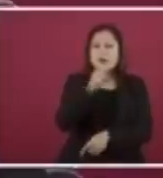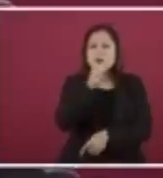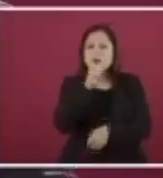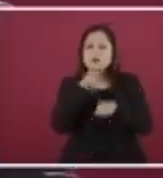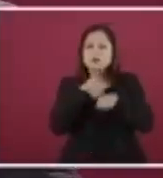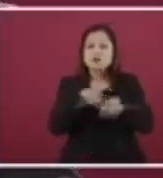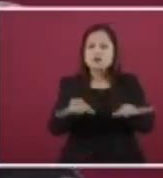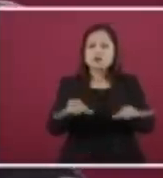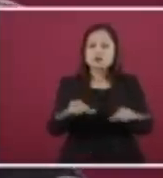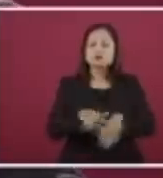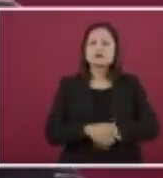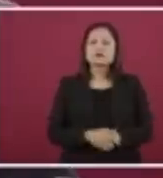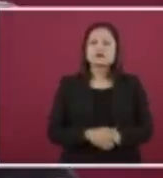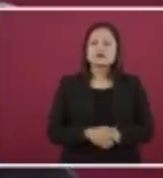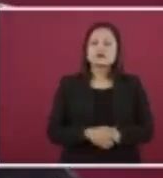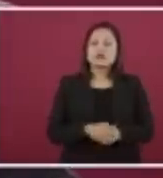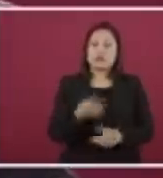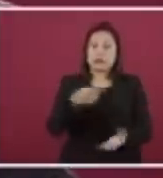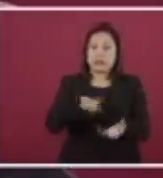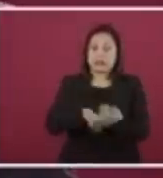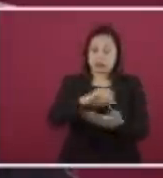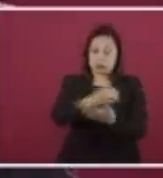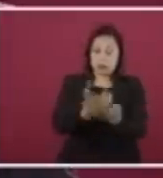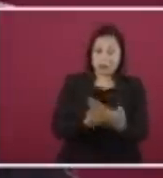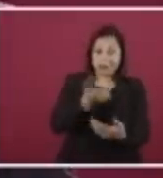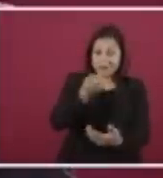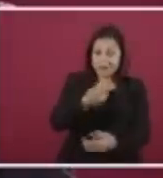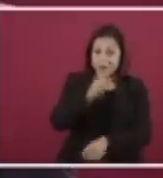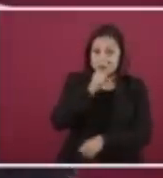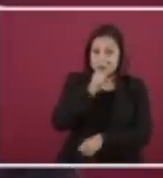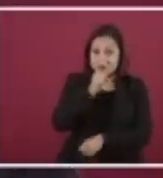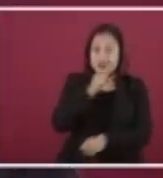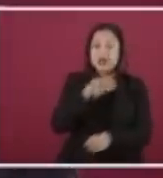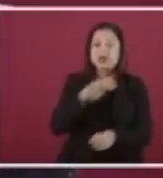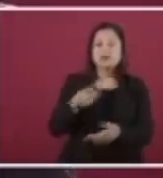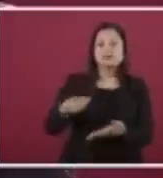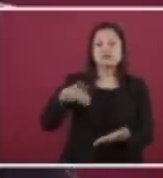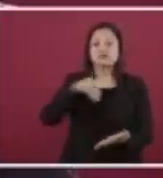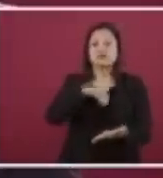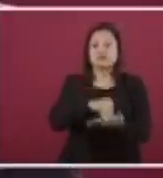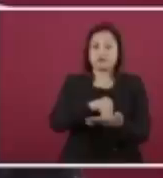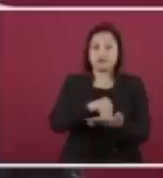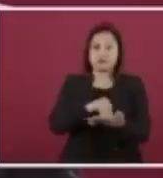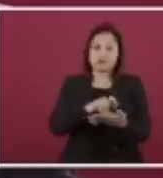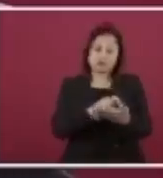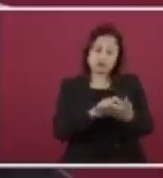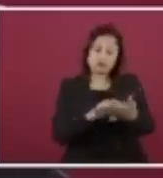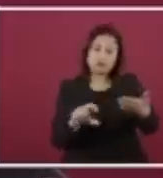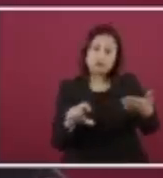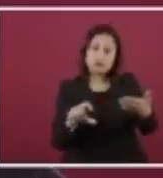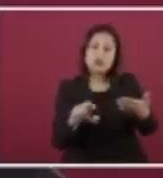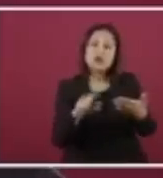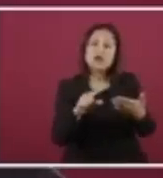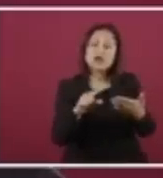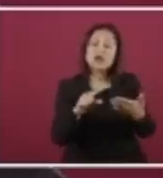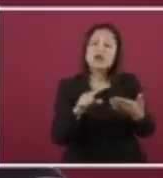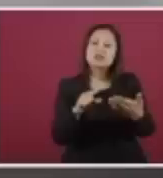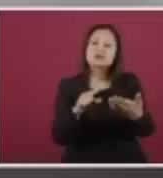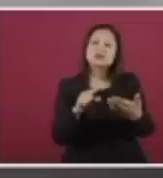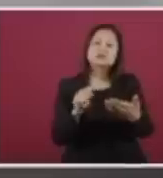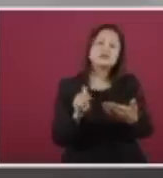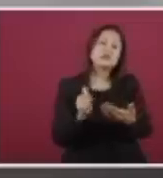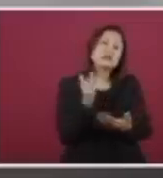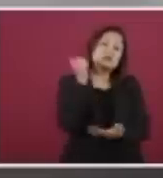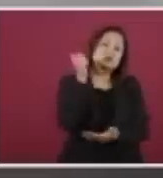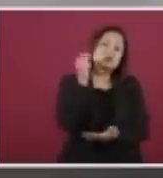y en esos contratos se incluye lo de las cuentas falsas, los